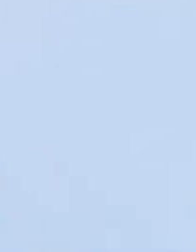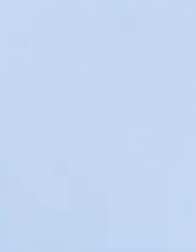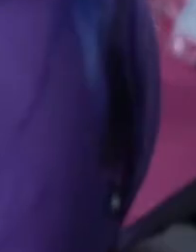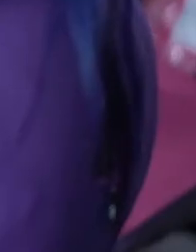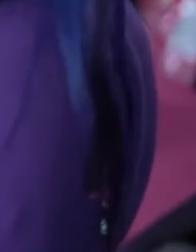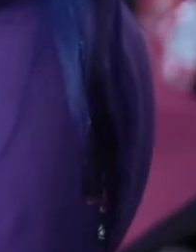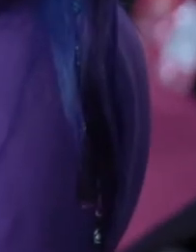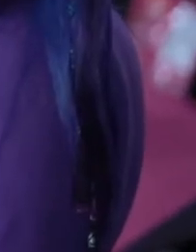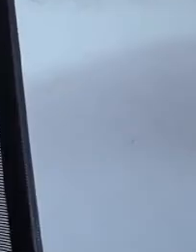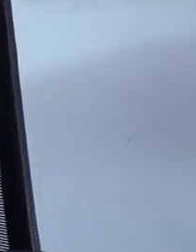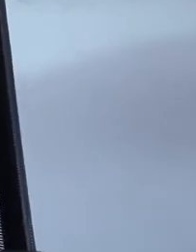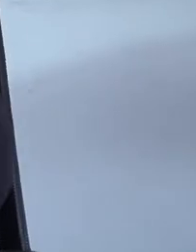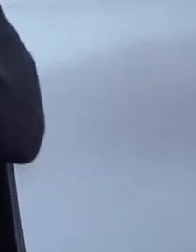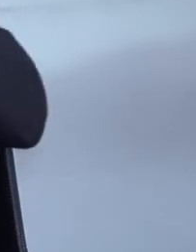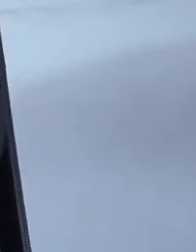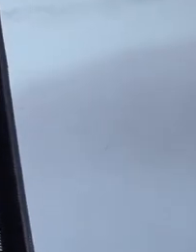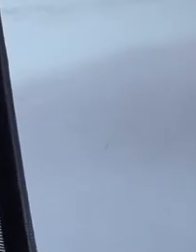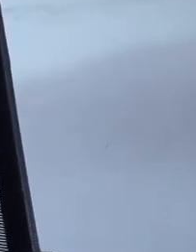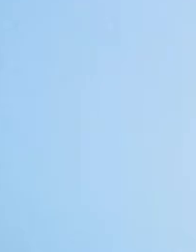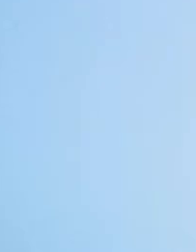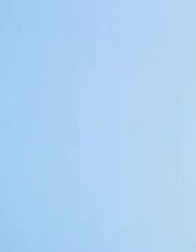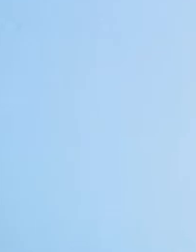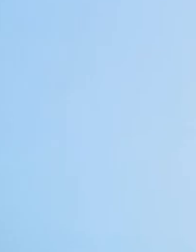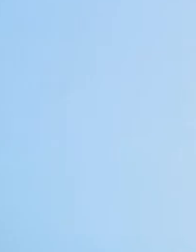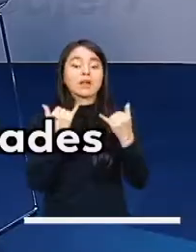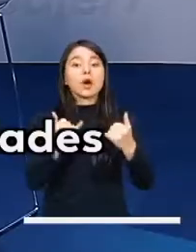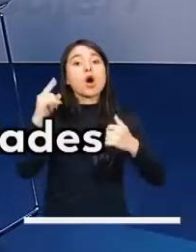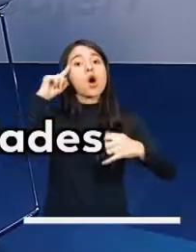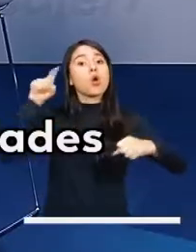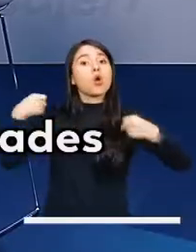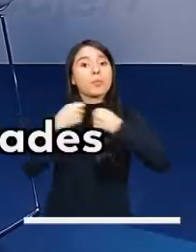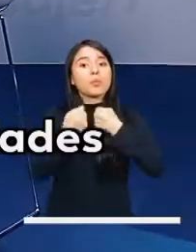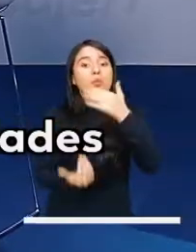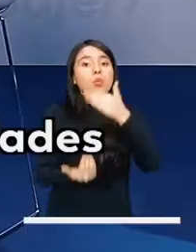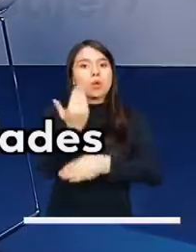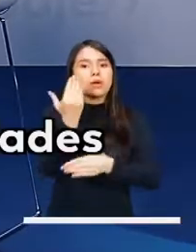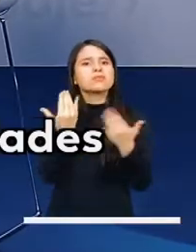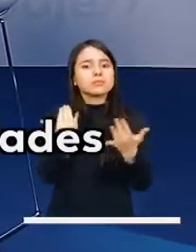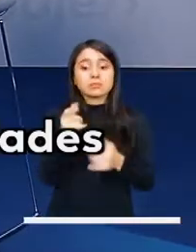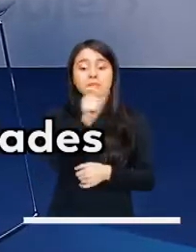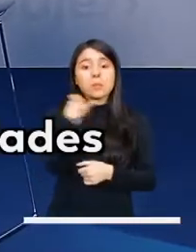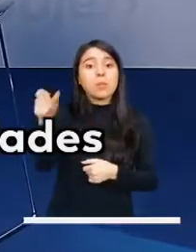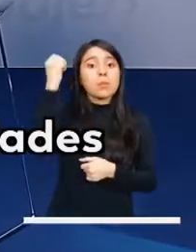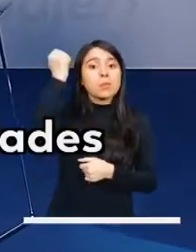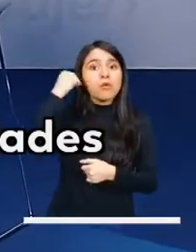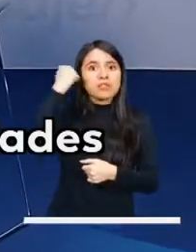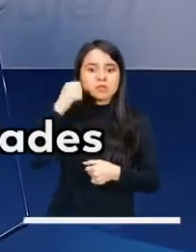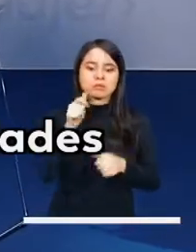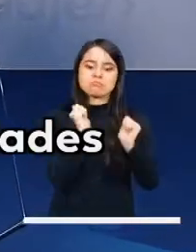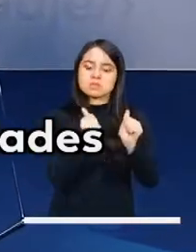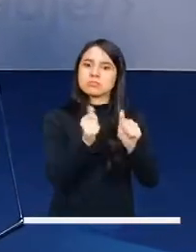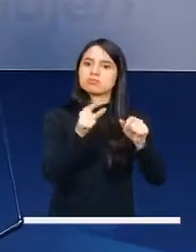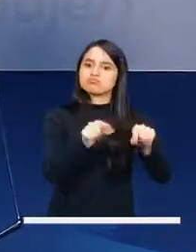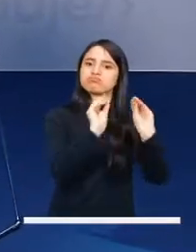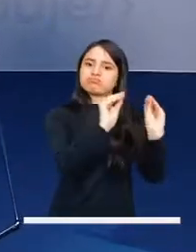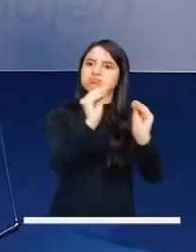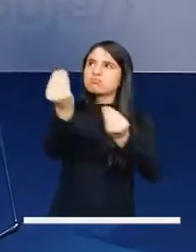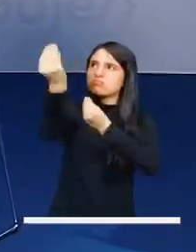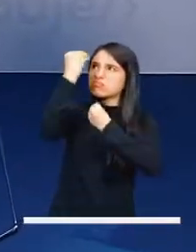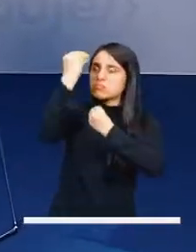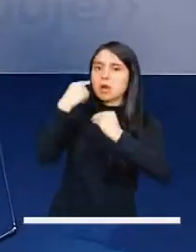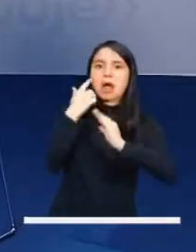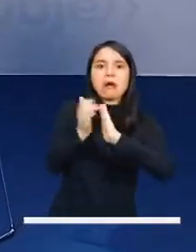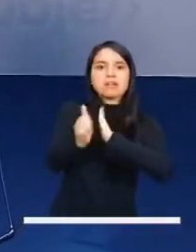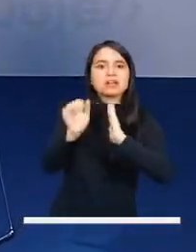se capaciten en programación y pensamiento computacional. Los docentes fortalecerán sus capacidades y sus